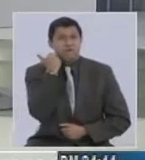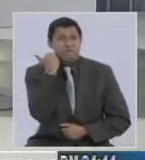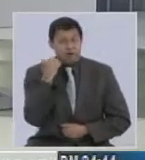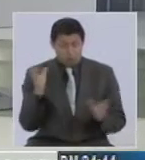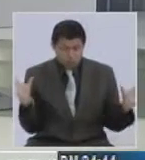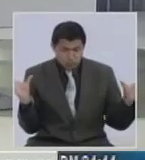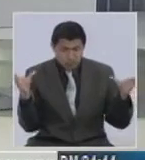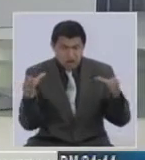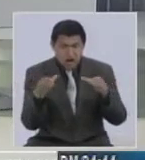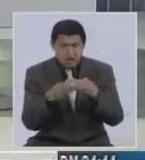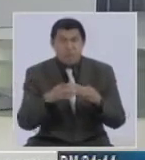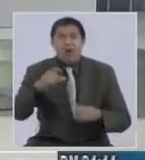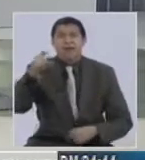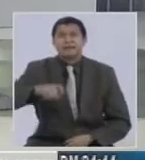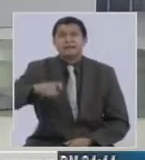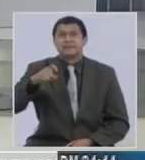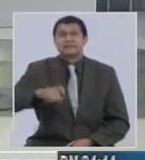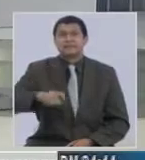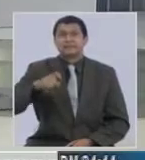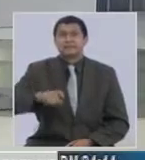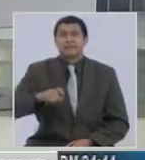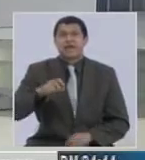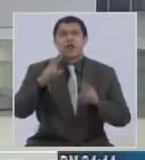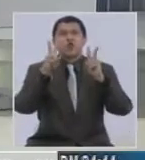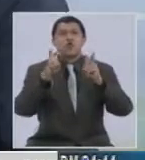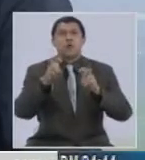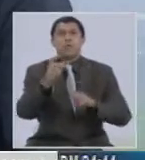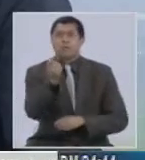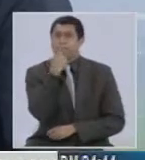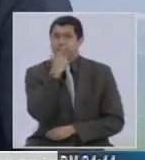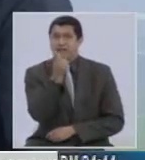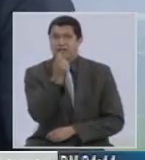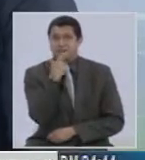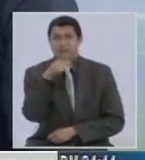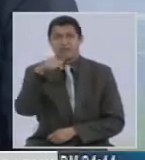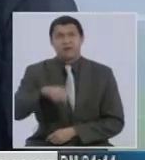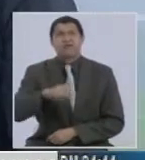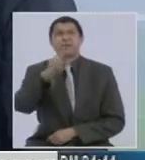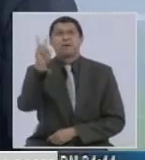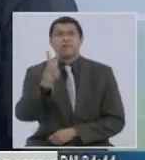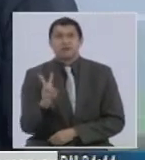reunimos por la necesidad de los nuevos tratamientos para nuestro país.